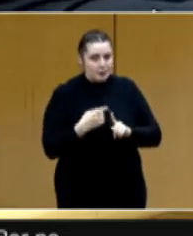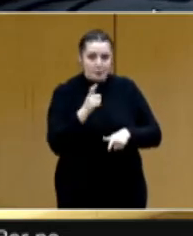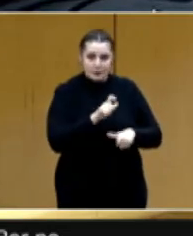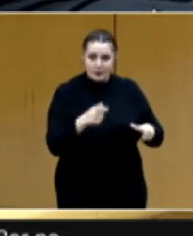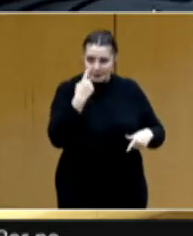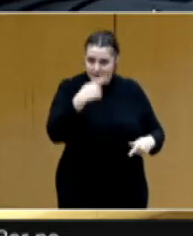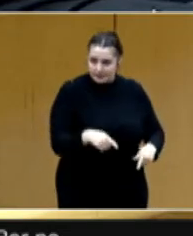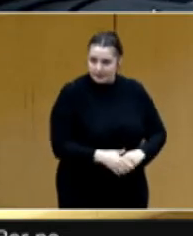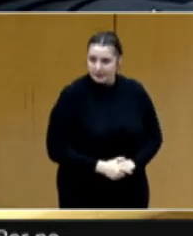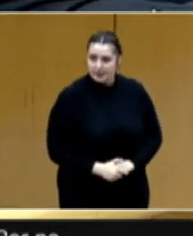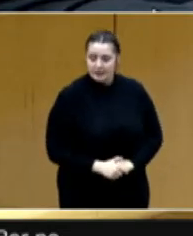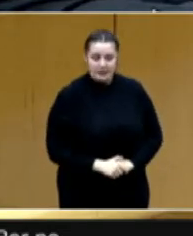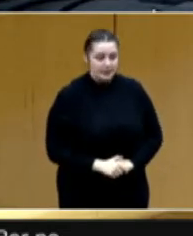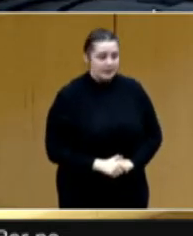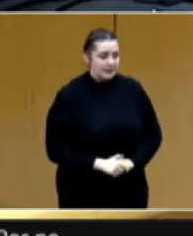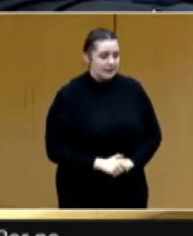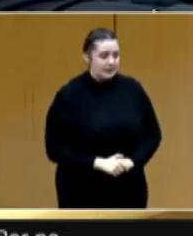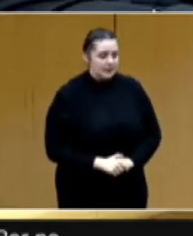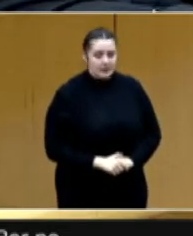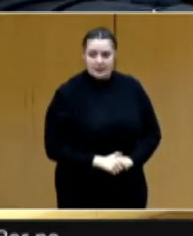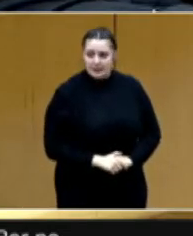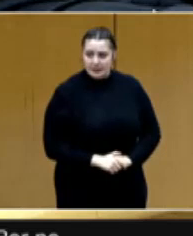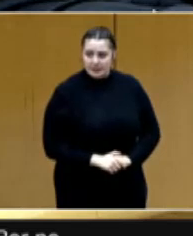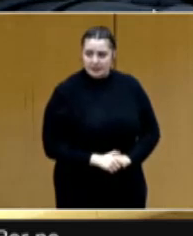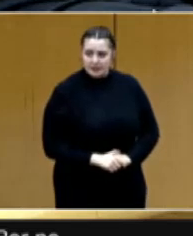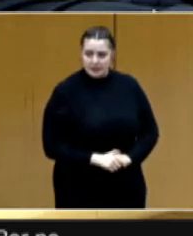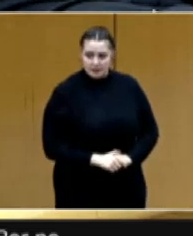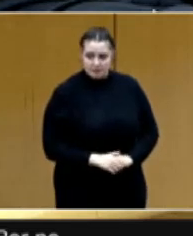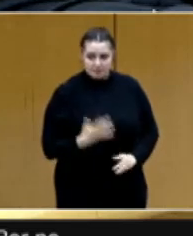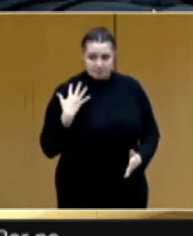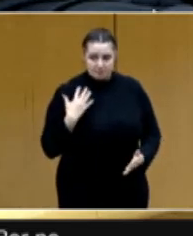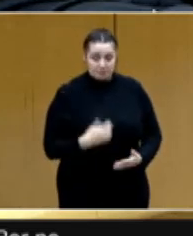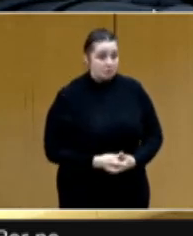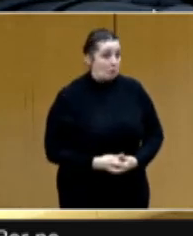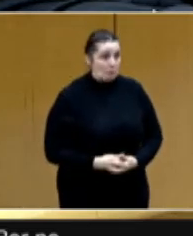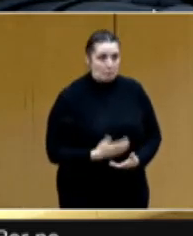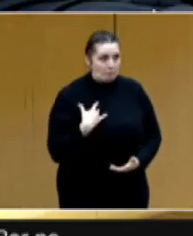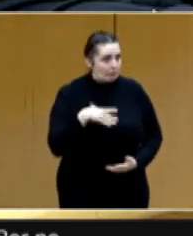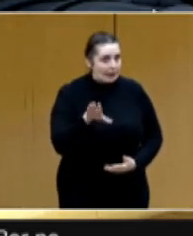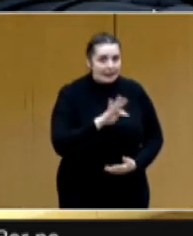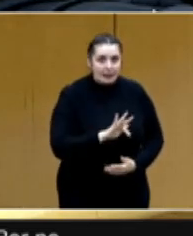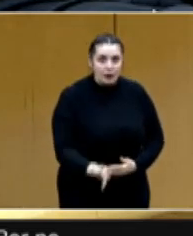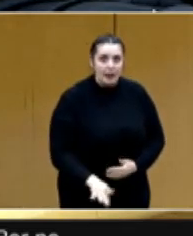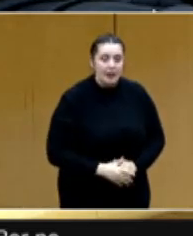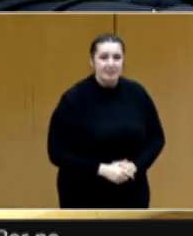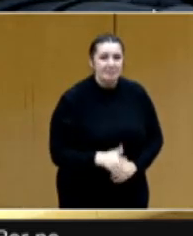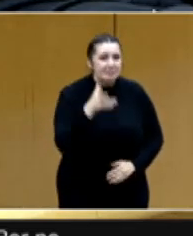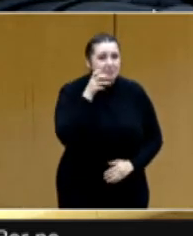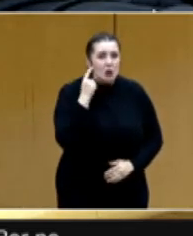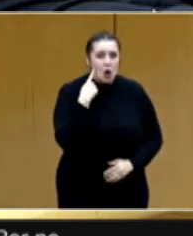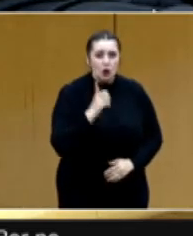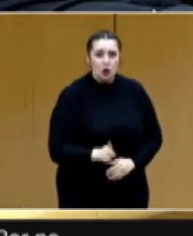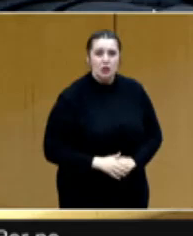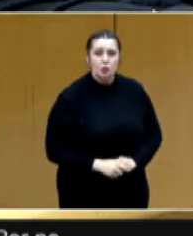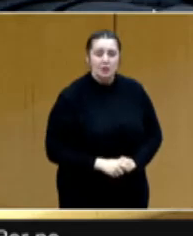yo no me encargo de incumplir sistemáticamente este valor antropológico el de la parquedad en palabras Estas son las